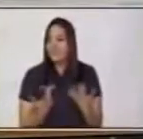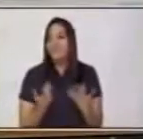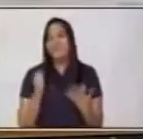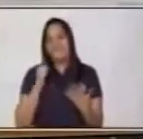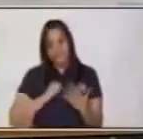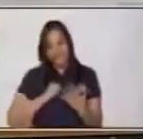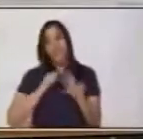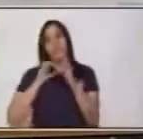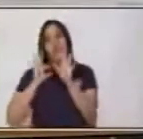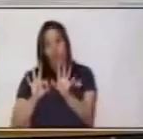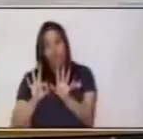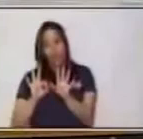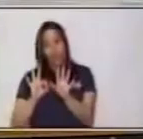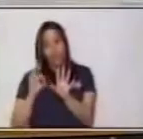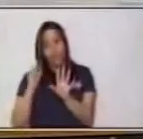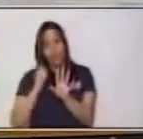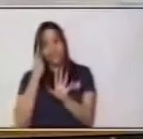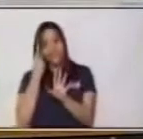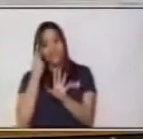8.